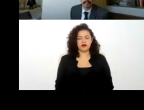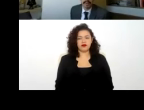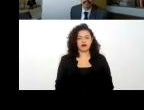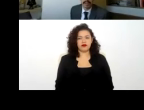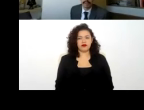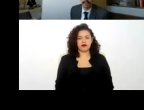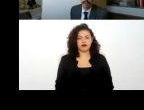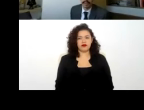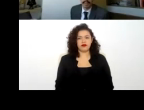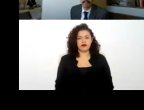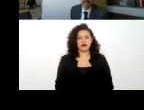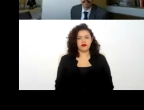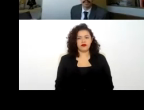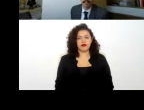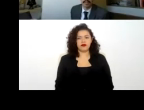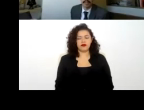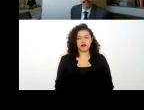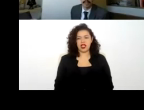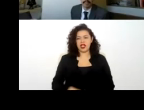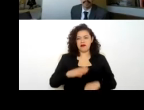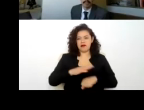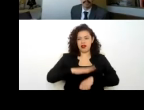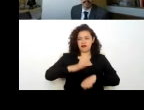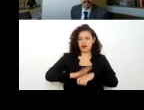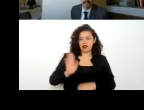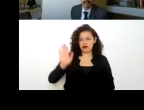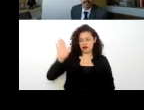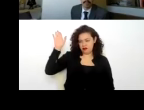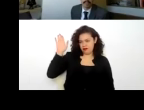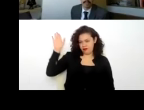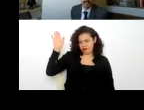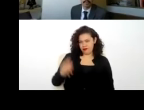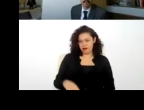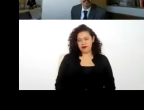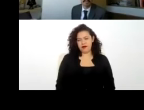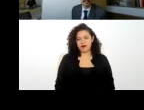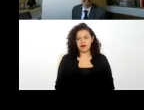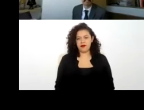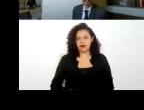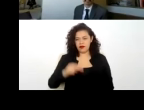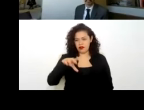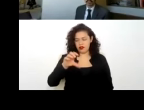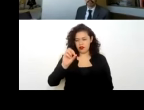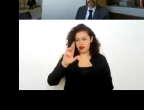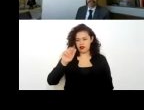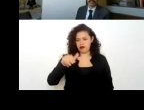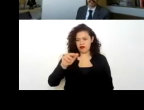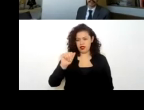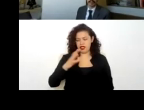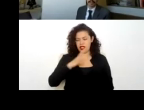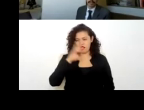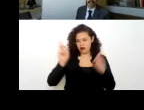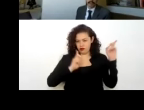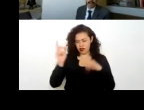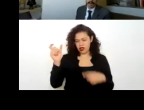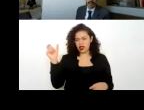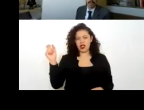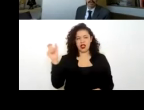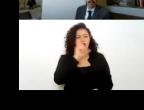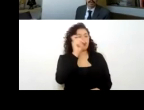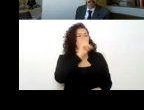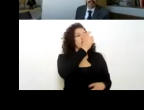sé que hay más manos levantadas y además, Norma, tienes una duda de cuando se recibe un donativo al